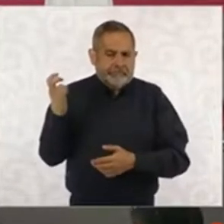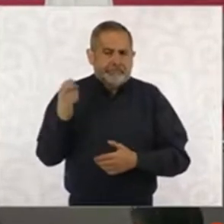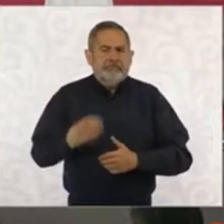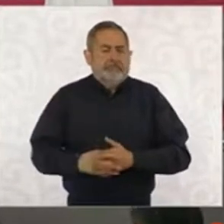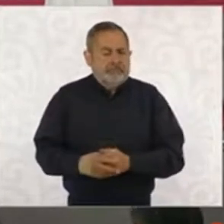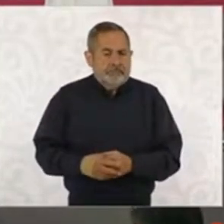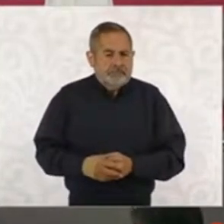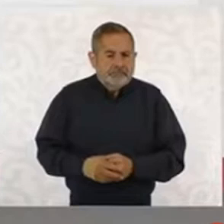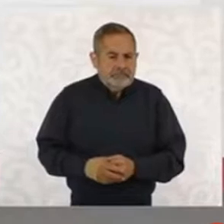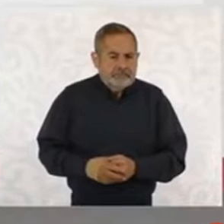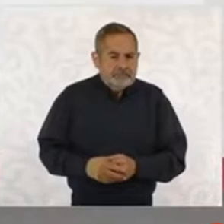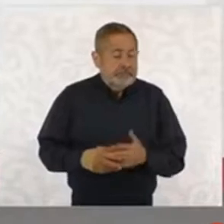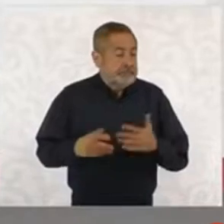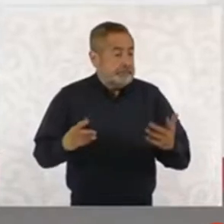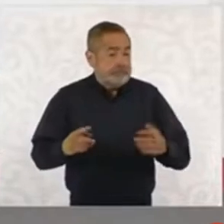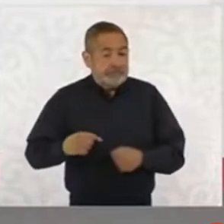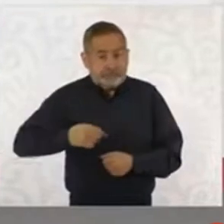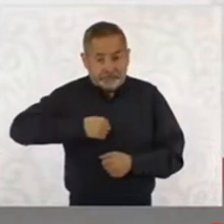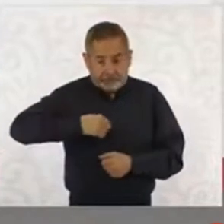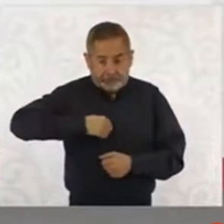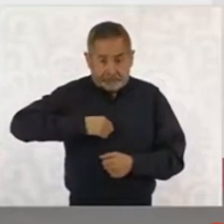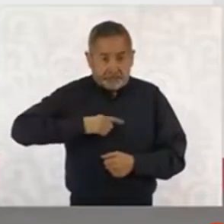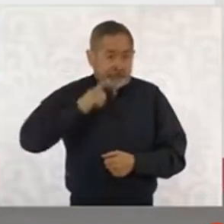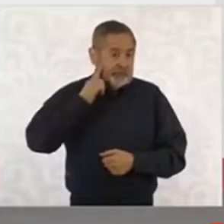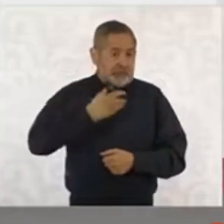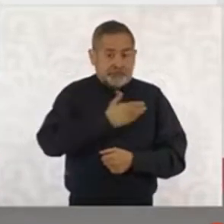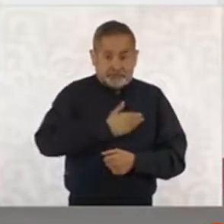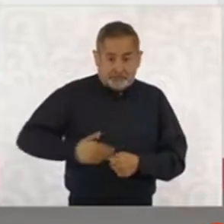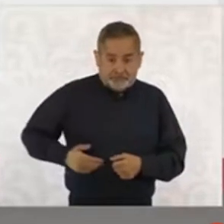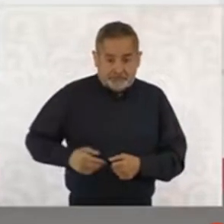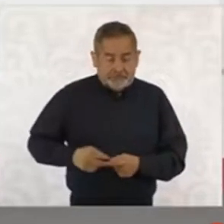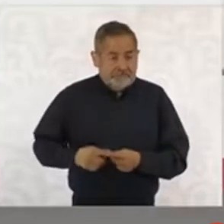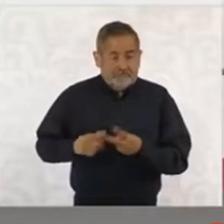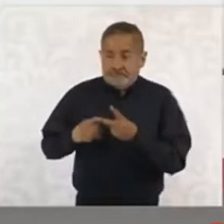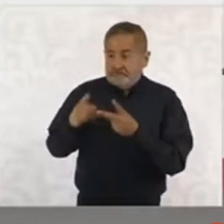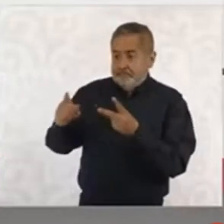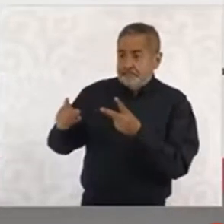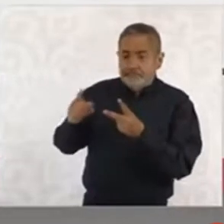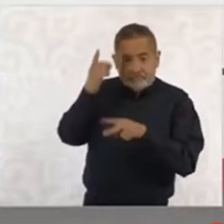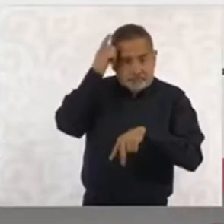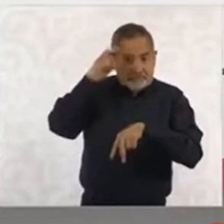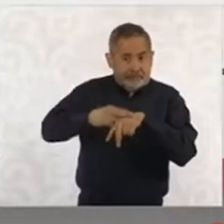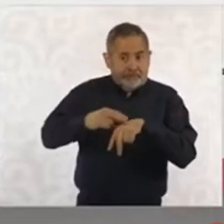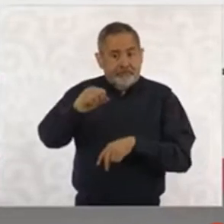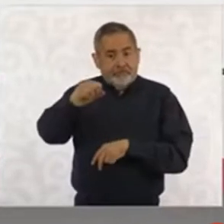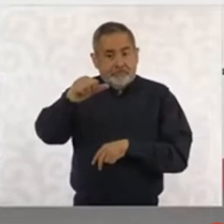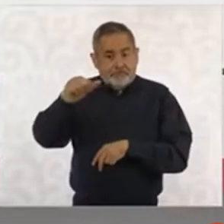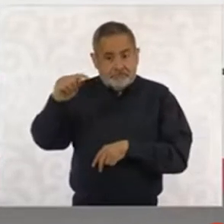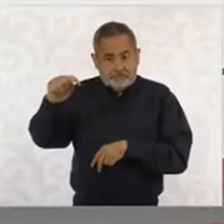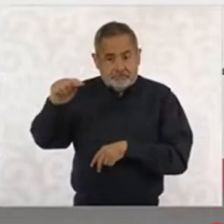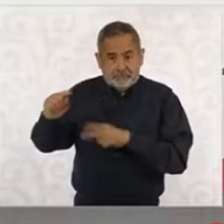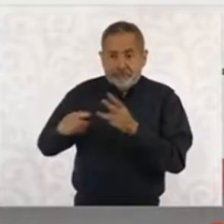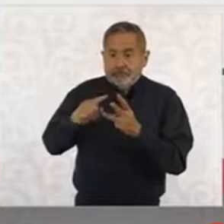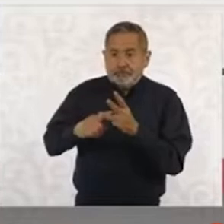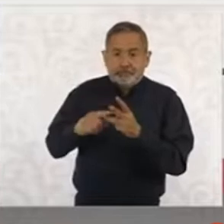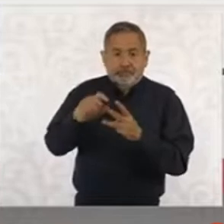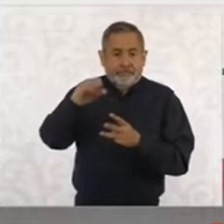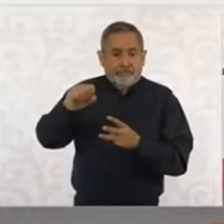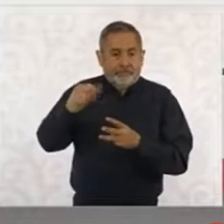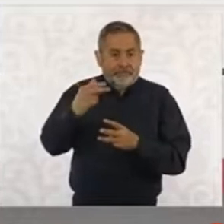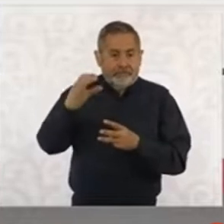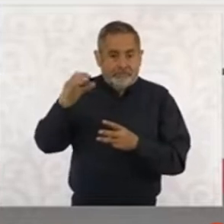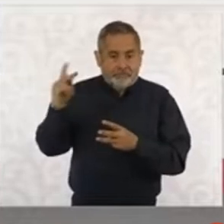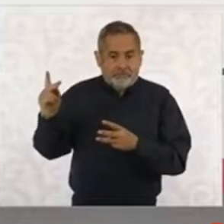O sea, la presidenta, el director del SAT, el secretario de Hacienda, no